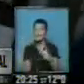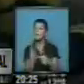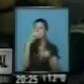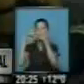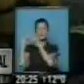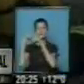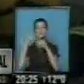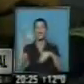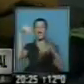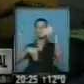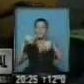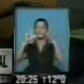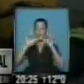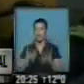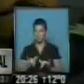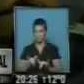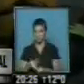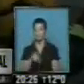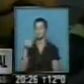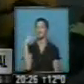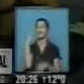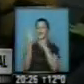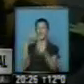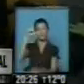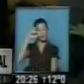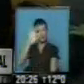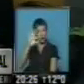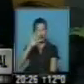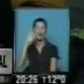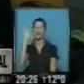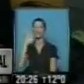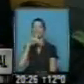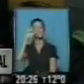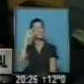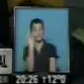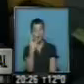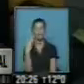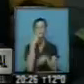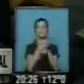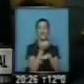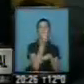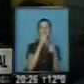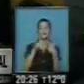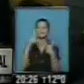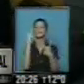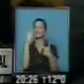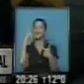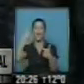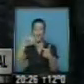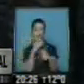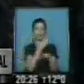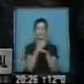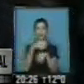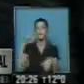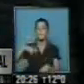electrónico. El candidato de ECO, Martín Lustó, realizó caminatas por los barrios de Flores y Lugano. Señaló que impulsará